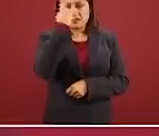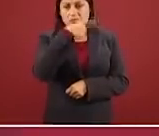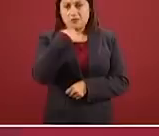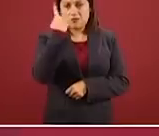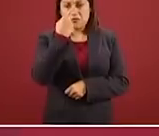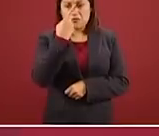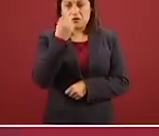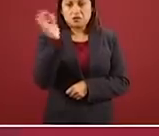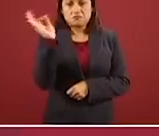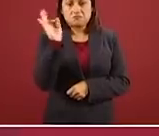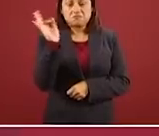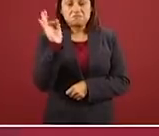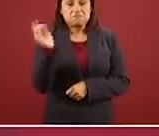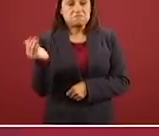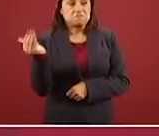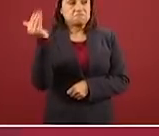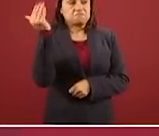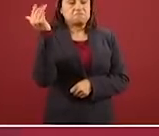a Tijuana,